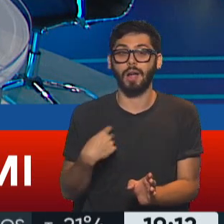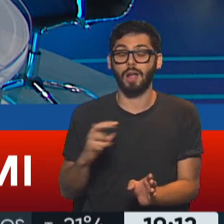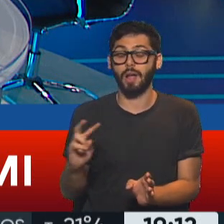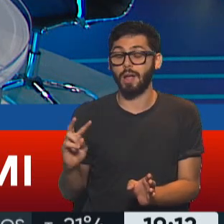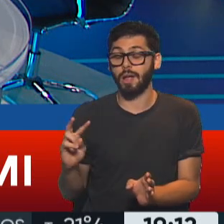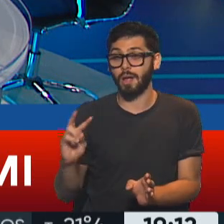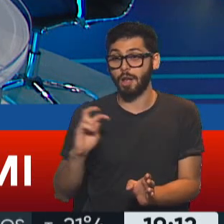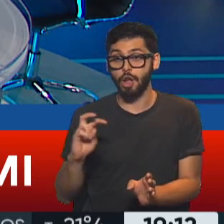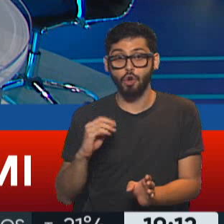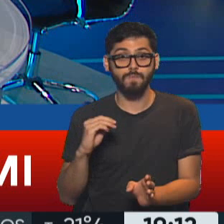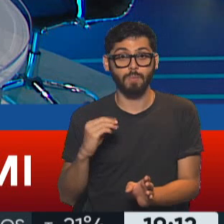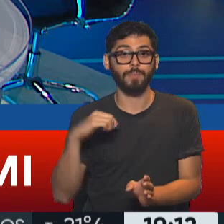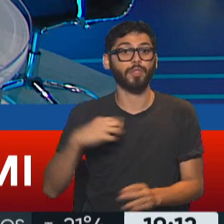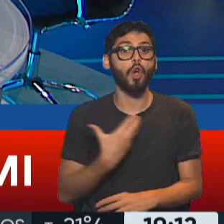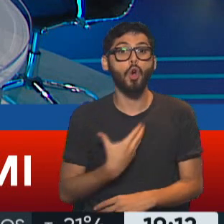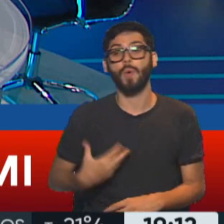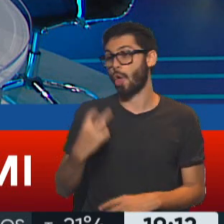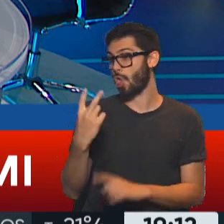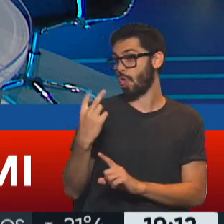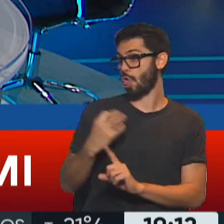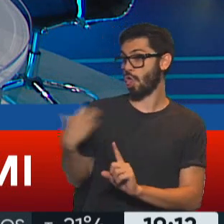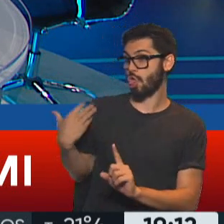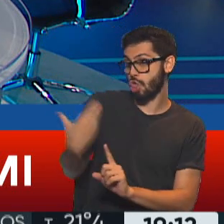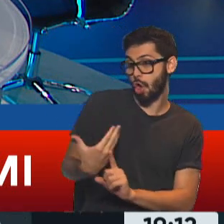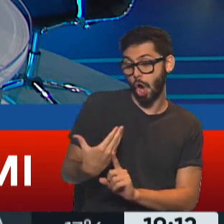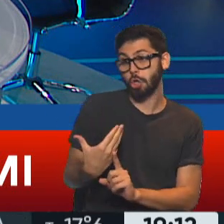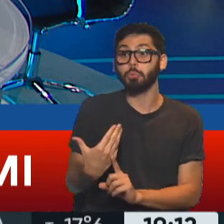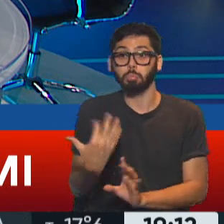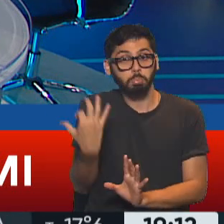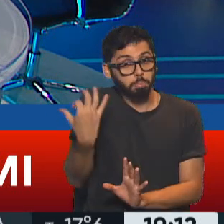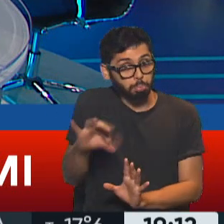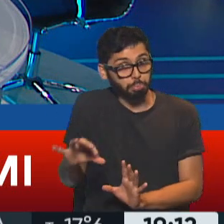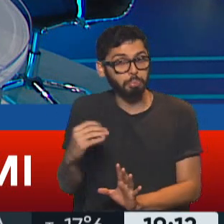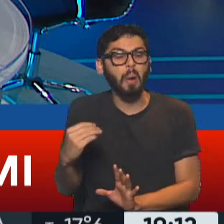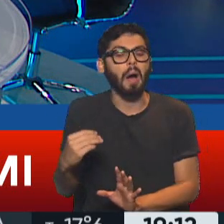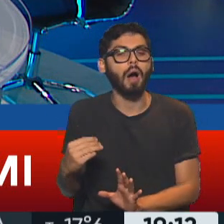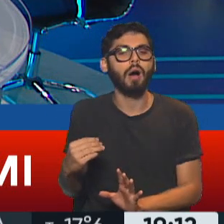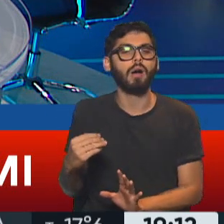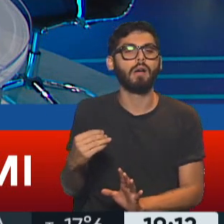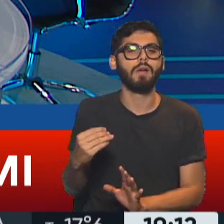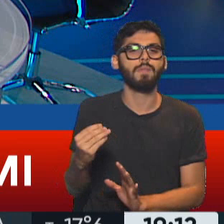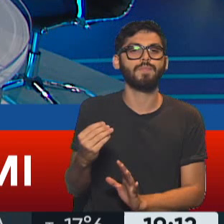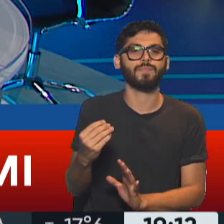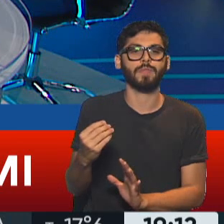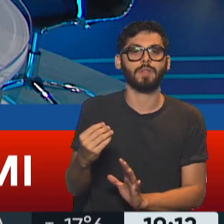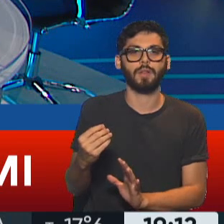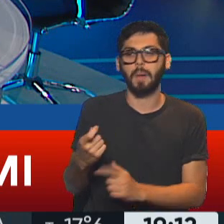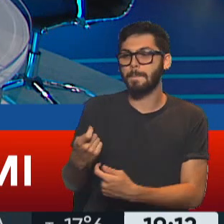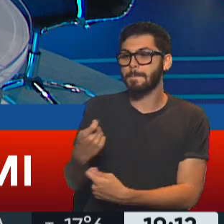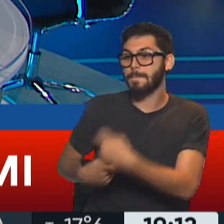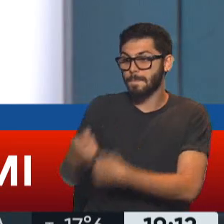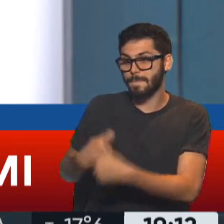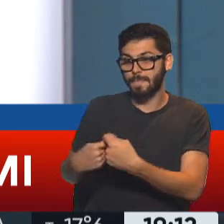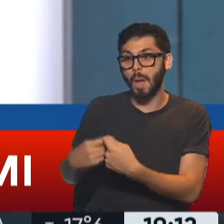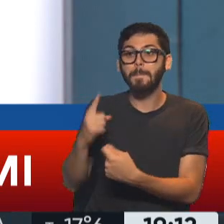lo que ha generado este gobierno en los últimos 2 años y muy efectivamente, con mucho éxito, el tema de tener financiamiento por el mercado de capitales, pero en